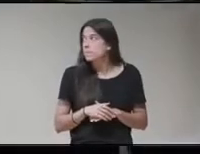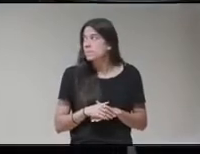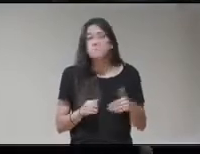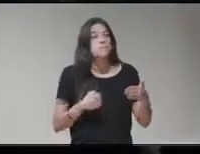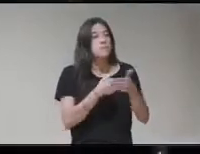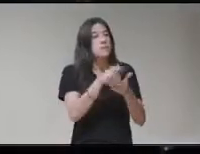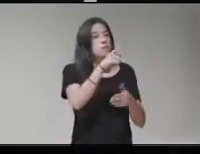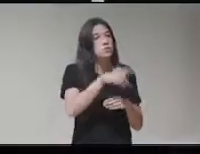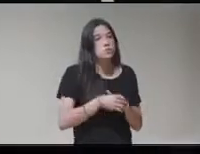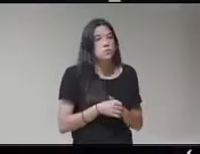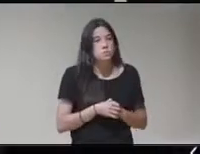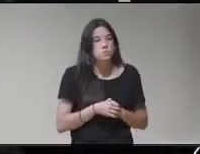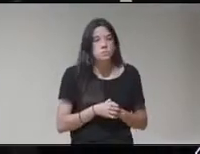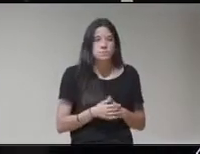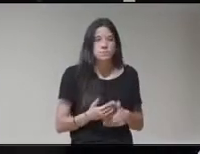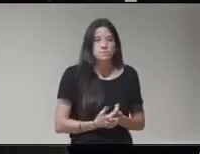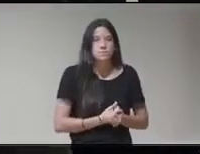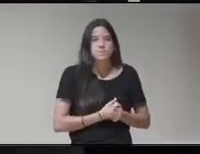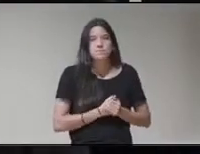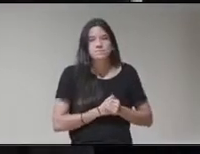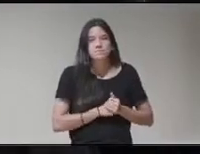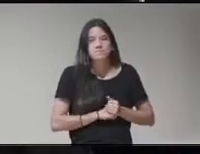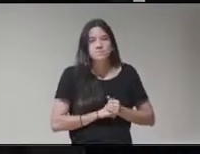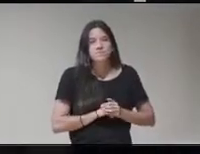Allí hay. Ah, bueno.